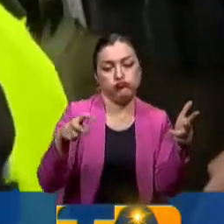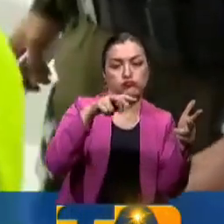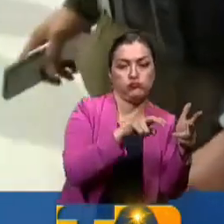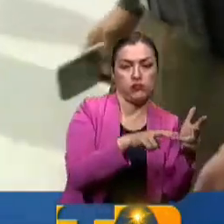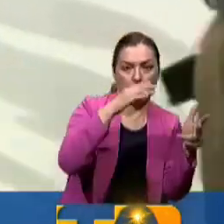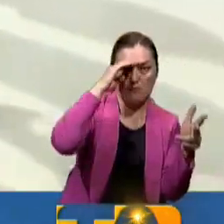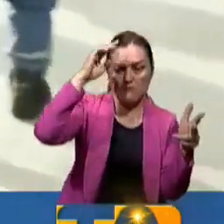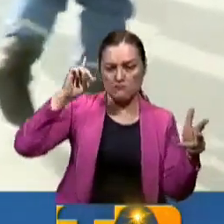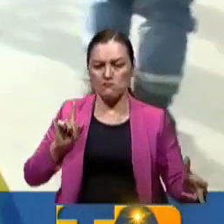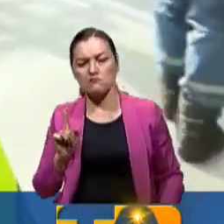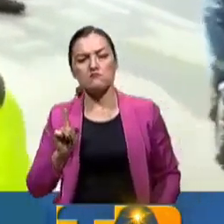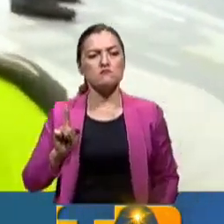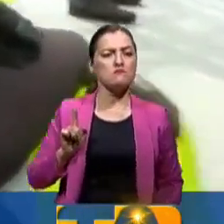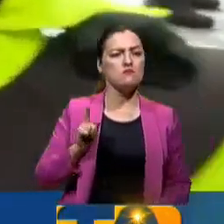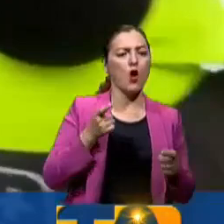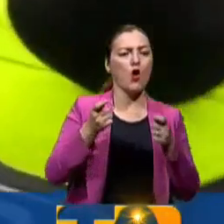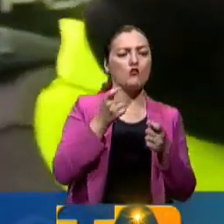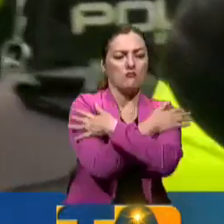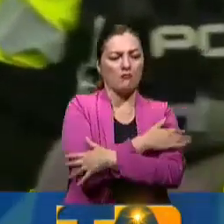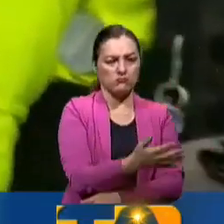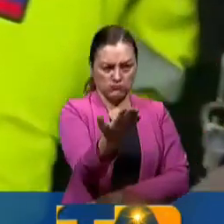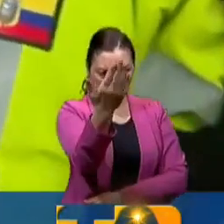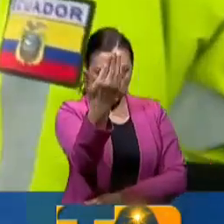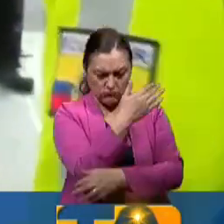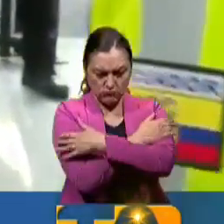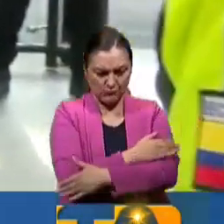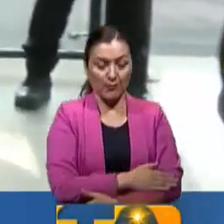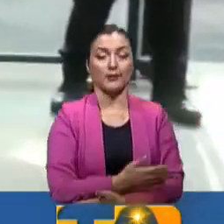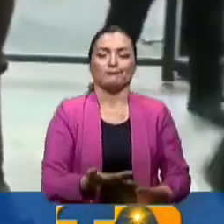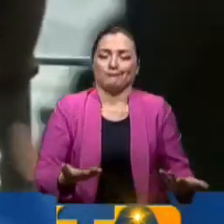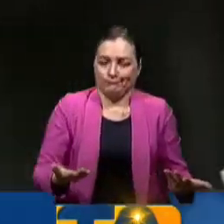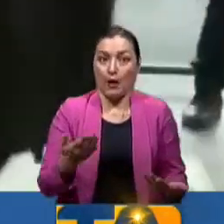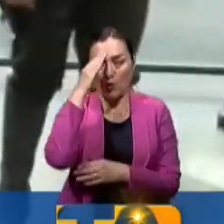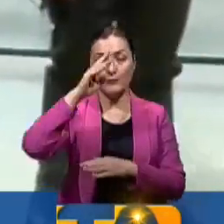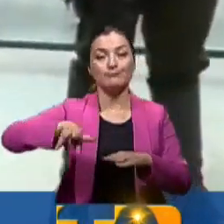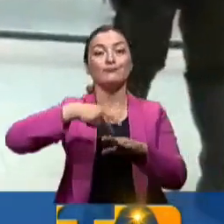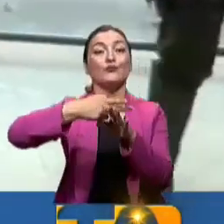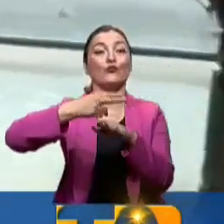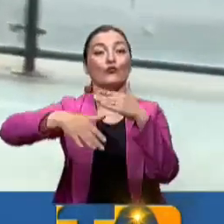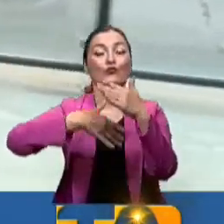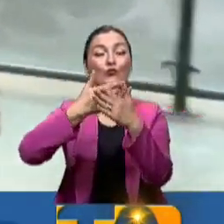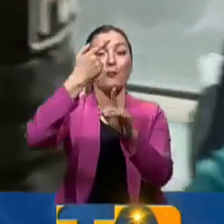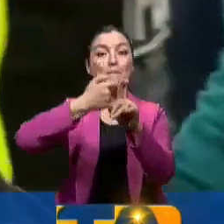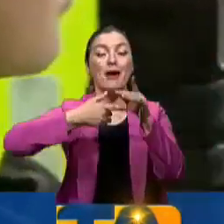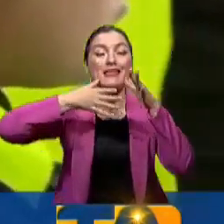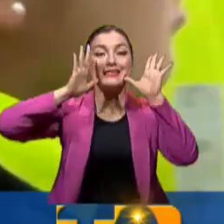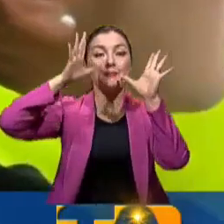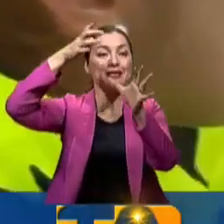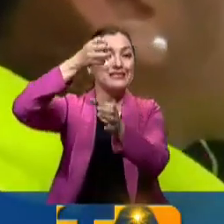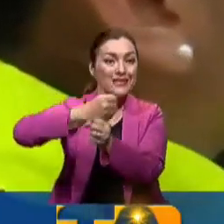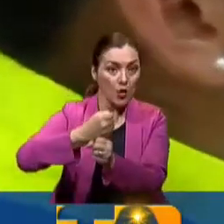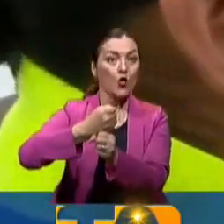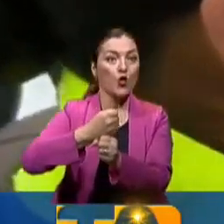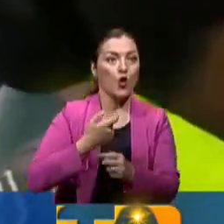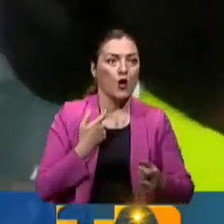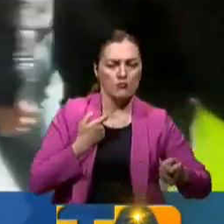para prevenir el delito. De igual manera, en todos los sectores la Policía Nacional ha trabajado con el diciembre seguro, que ha permitido prevenir